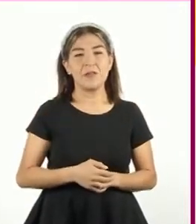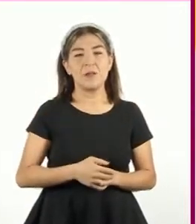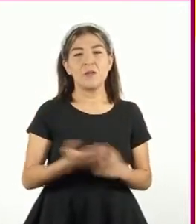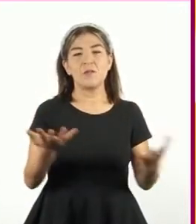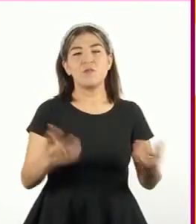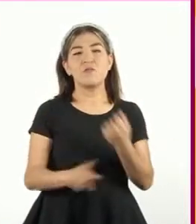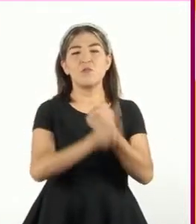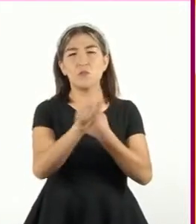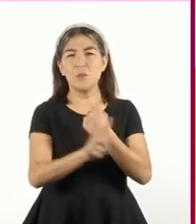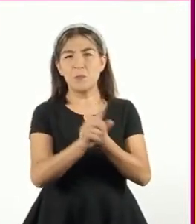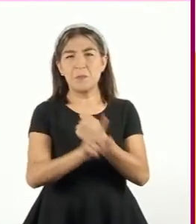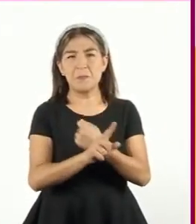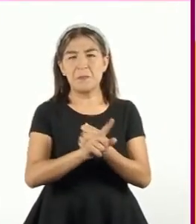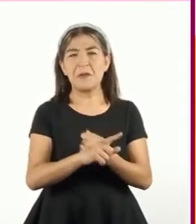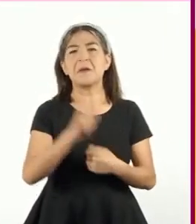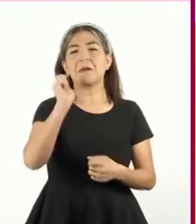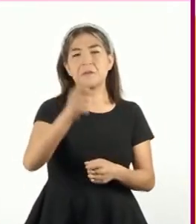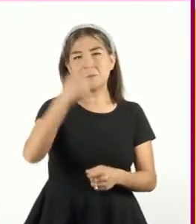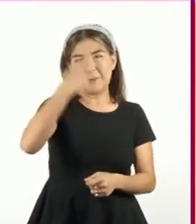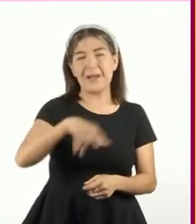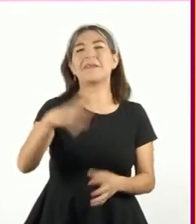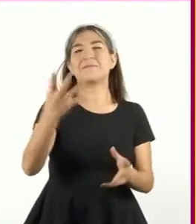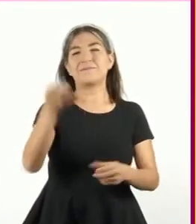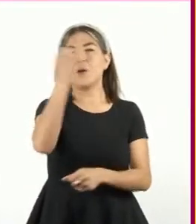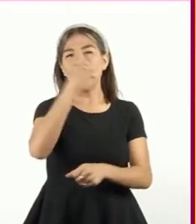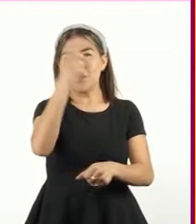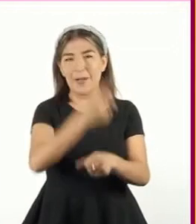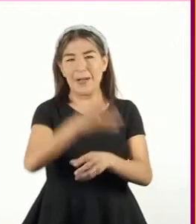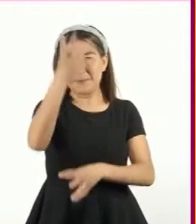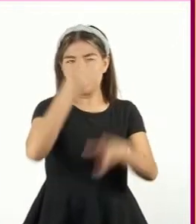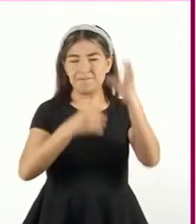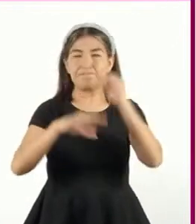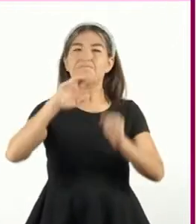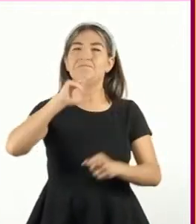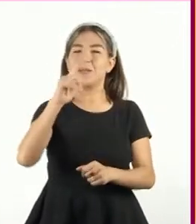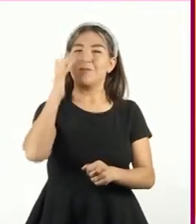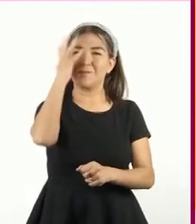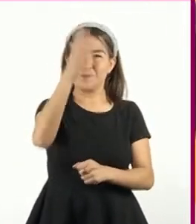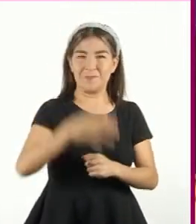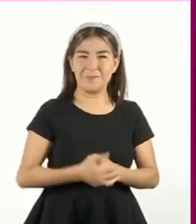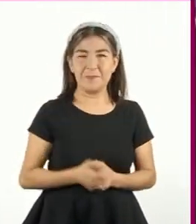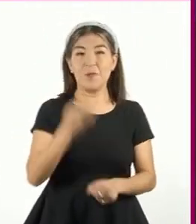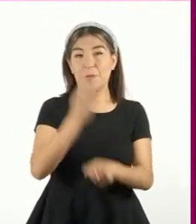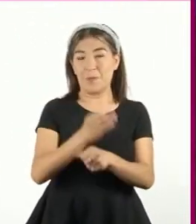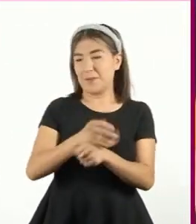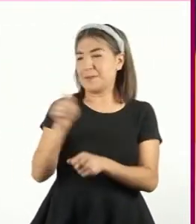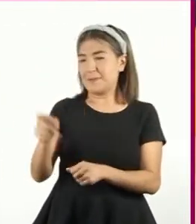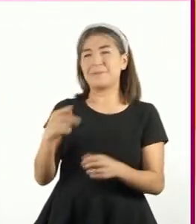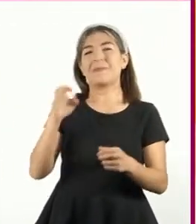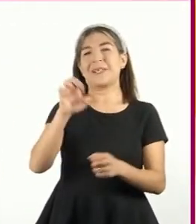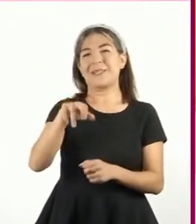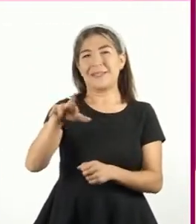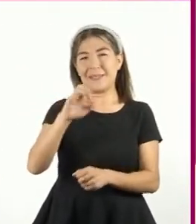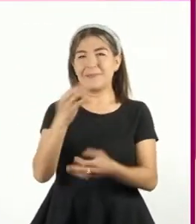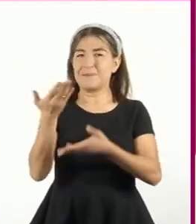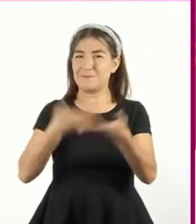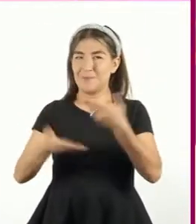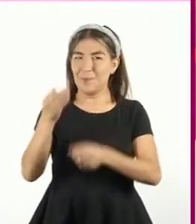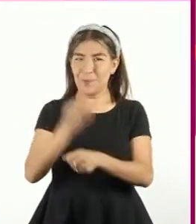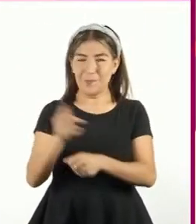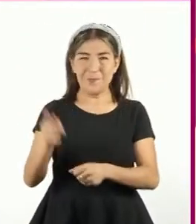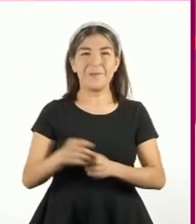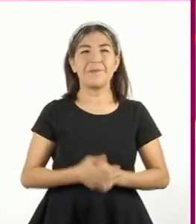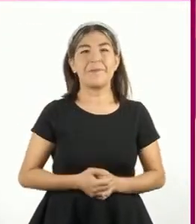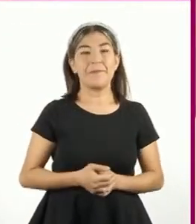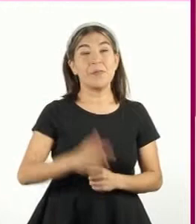conflicto, una oportunidad para aprender a ser mejores y que comparto con Enrique. Espero